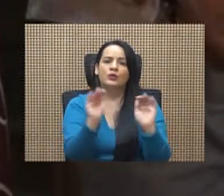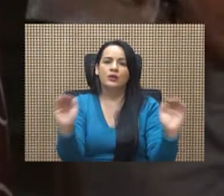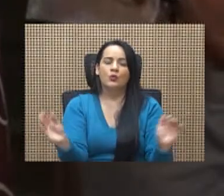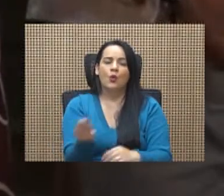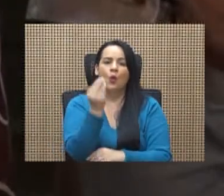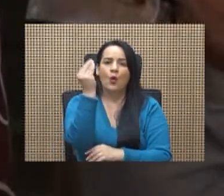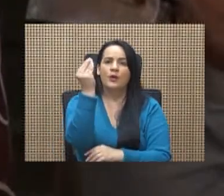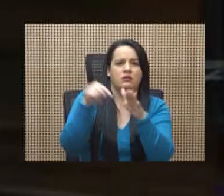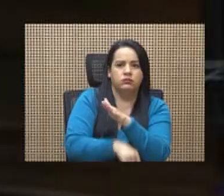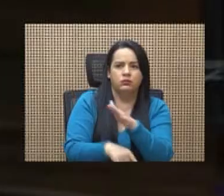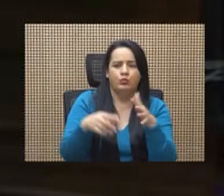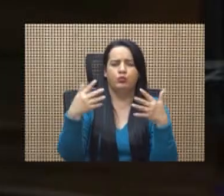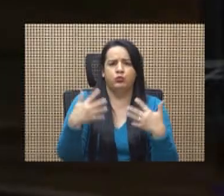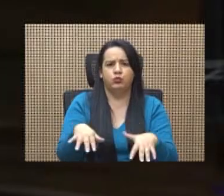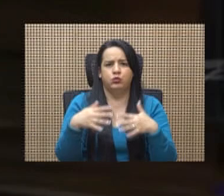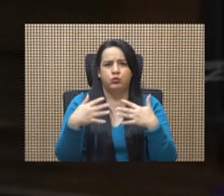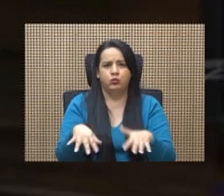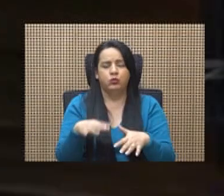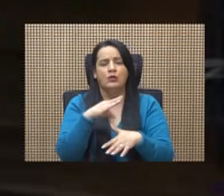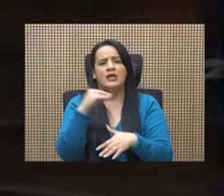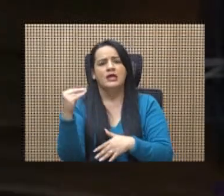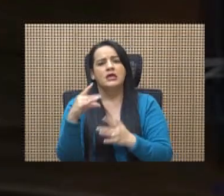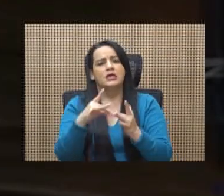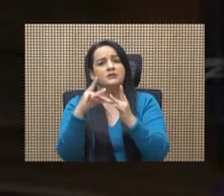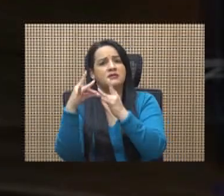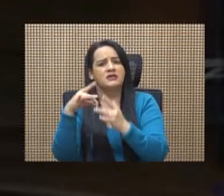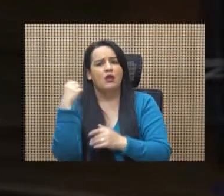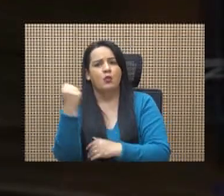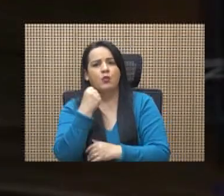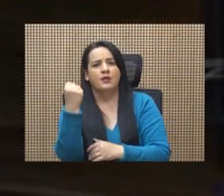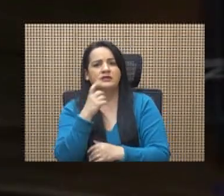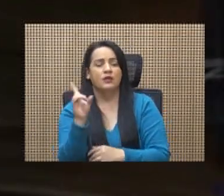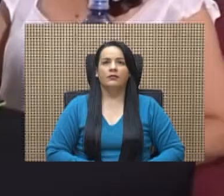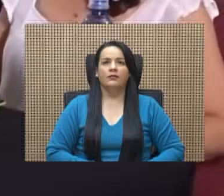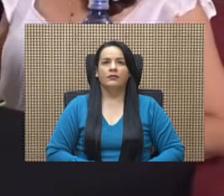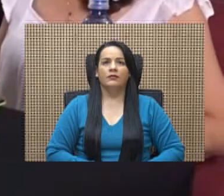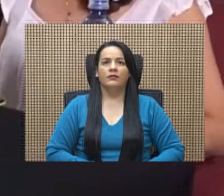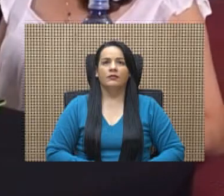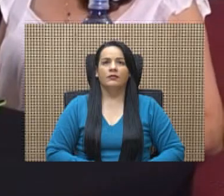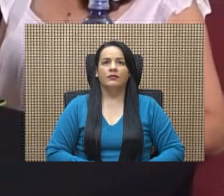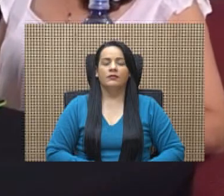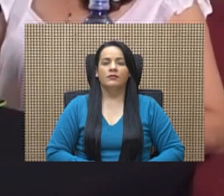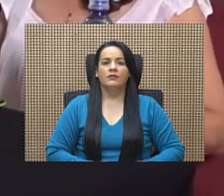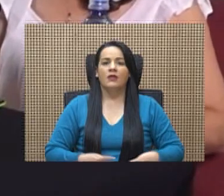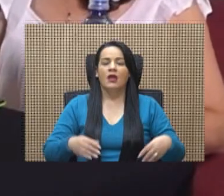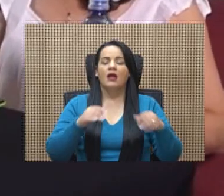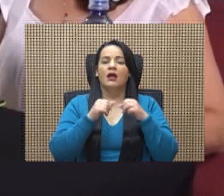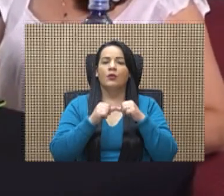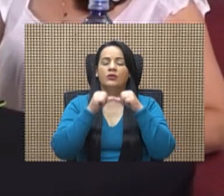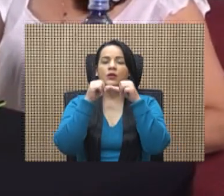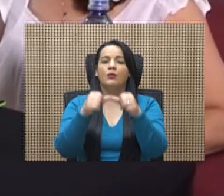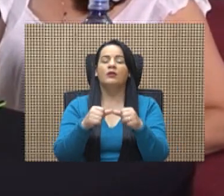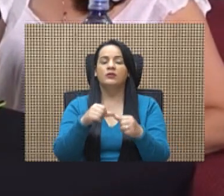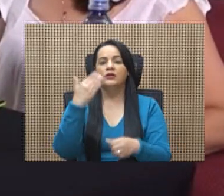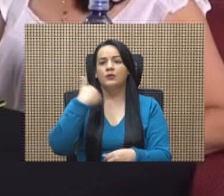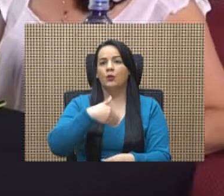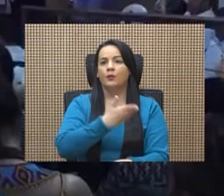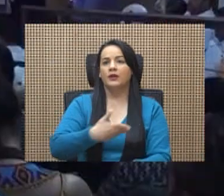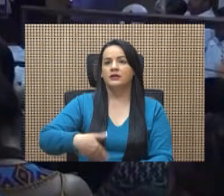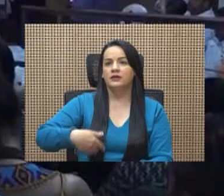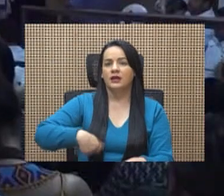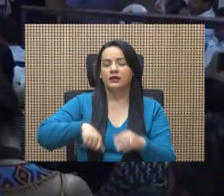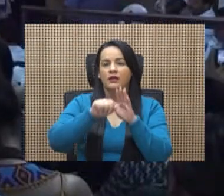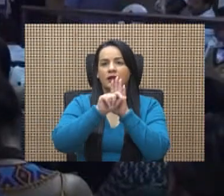limonense el diputado liberacionista jason valverde llamó a proponer ideas para el desarrollo y la